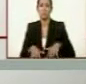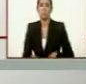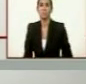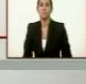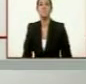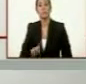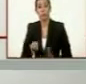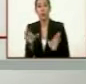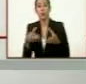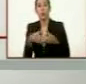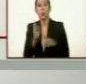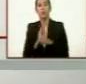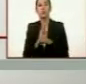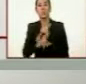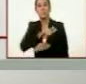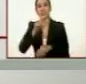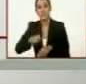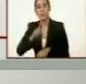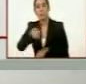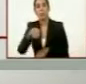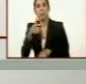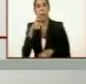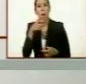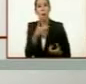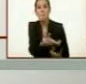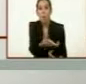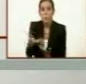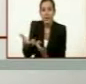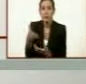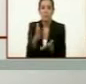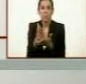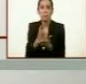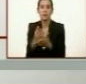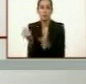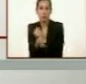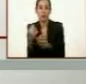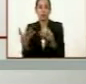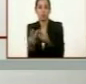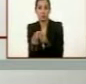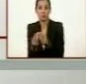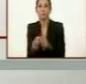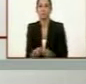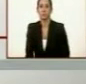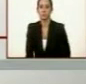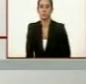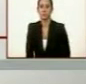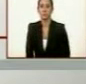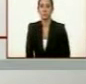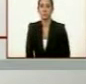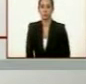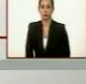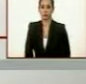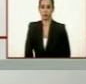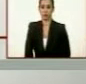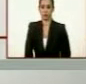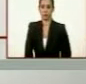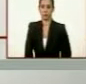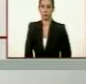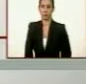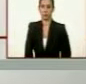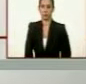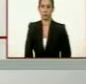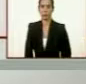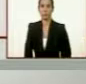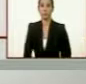de protección civil y bomberos de manera permanente a través de una sala satelital,